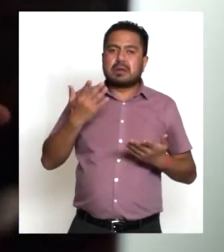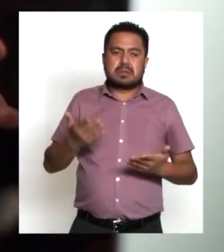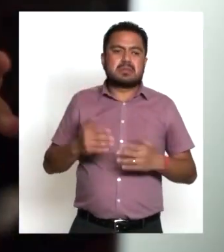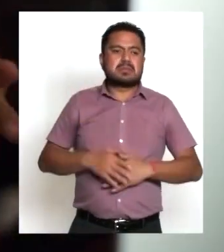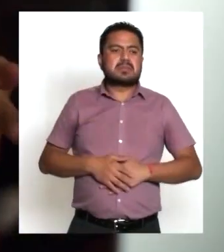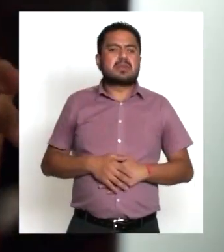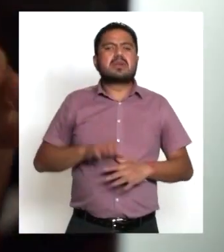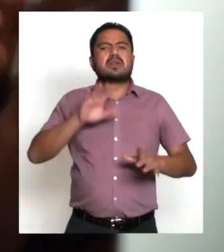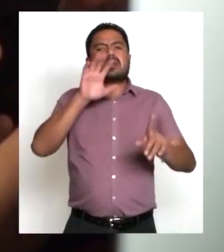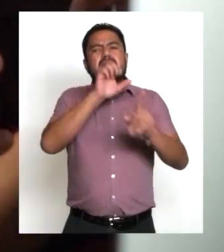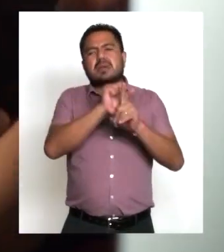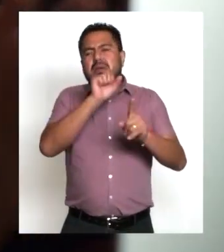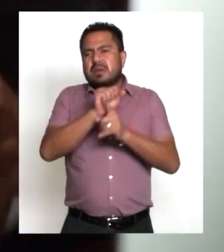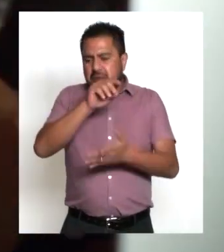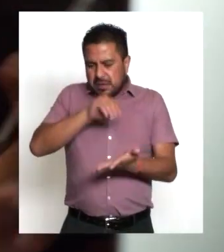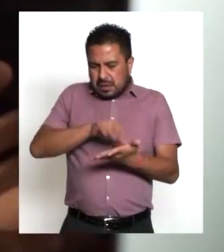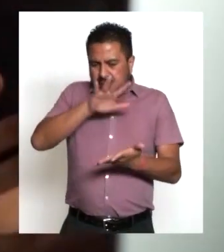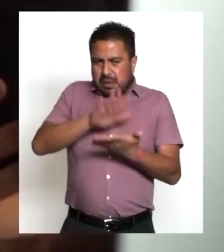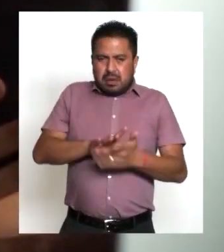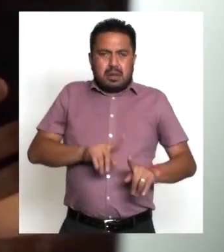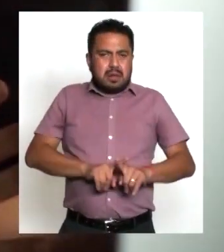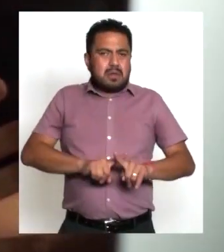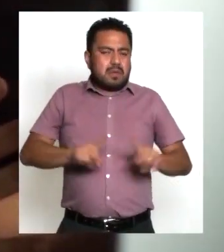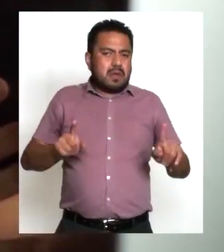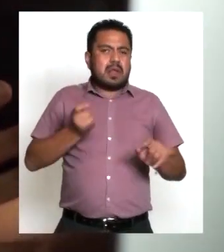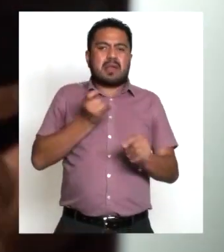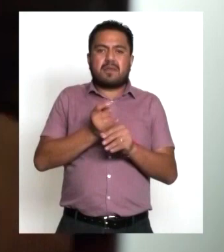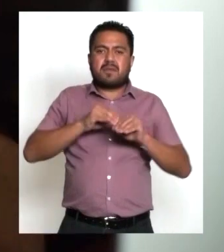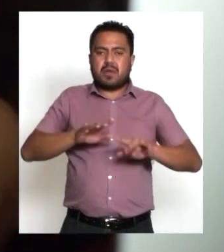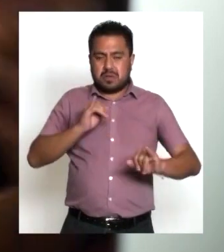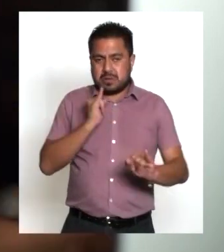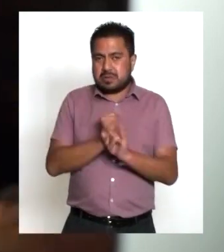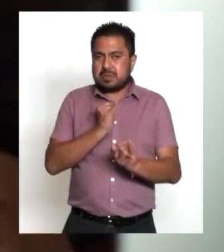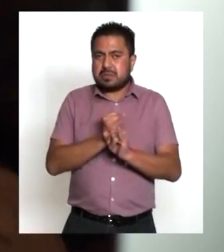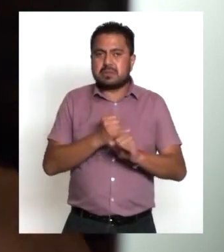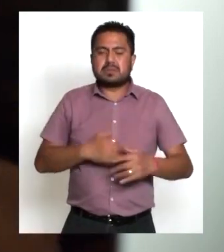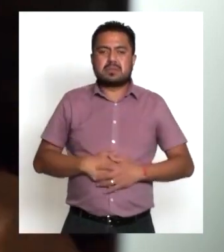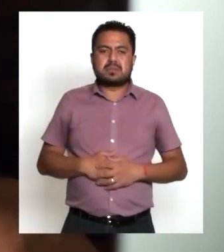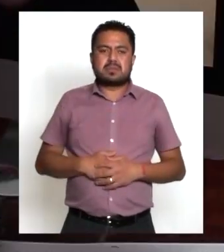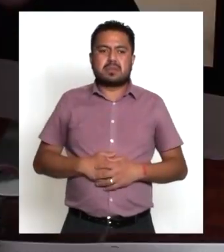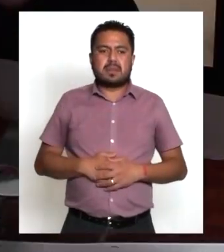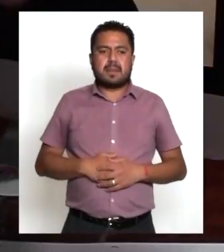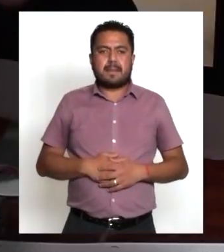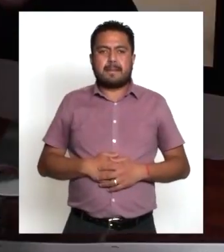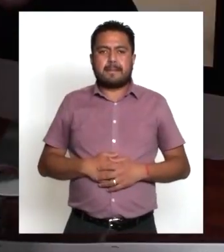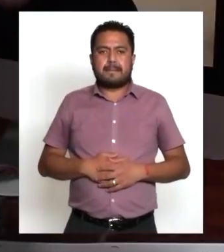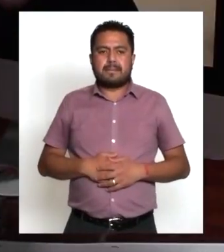Excelente. ¿Y se mide o se almacena de diferente forma la información en Internet?